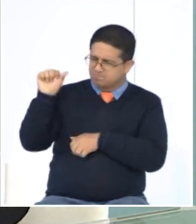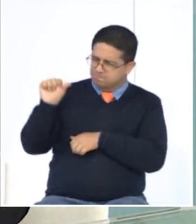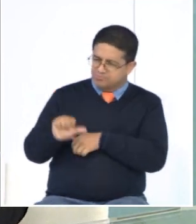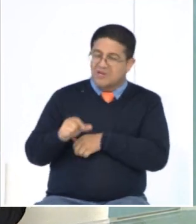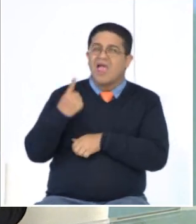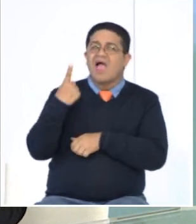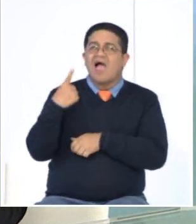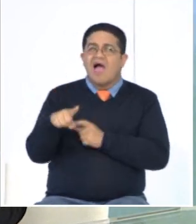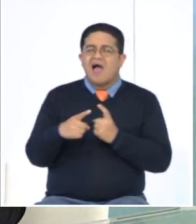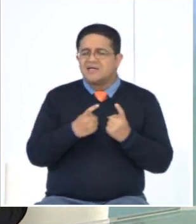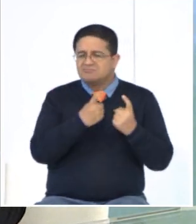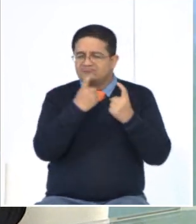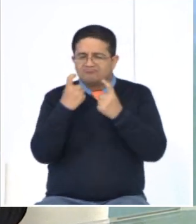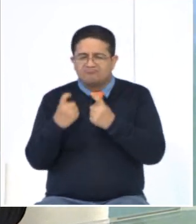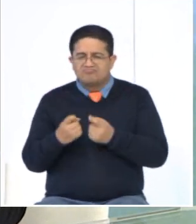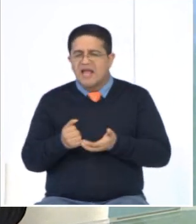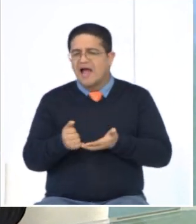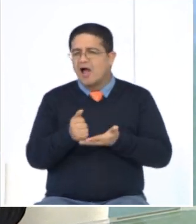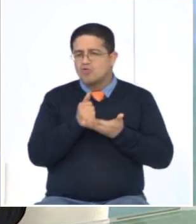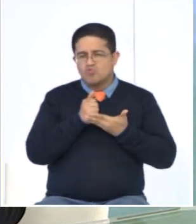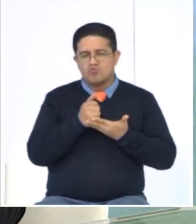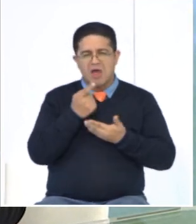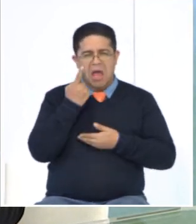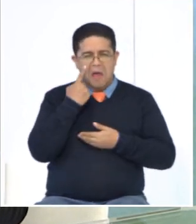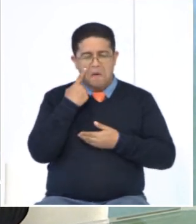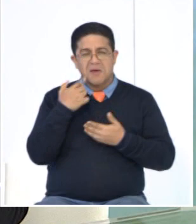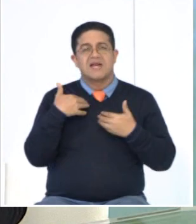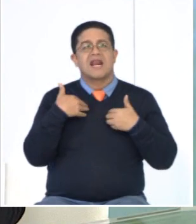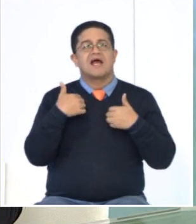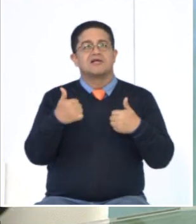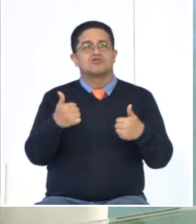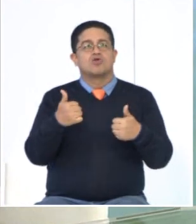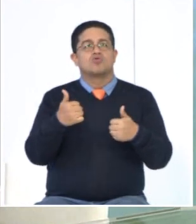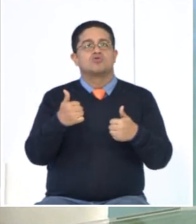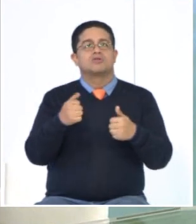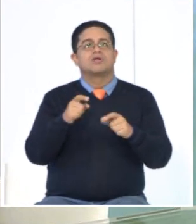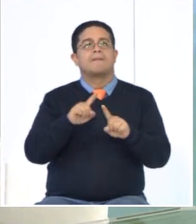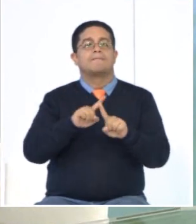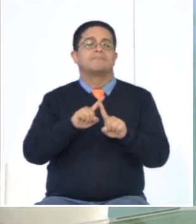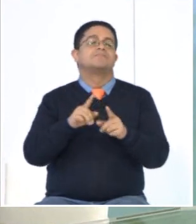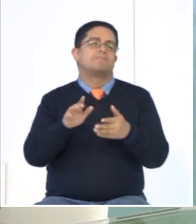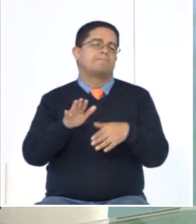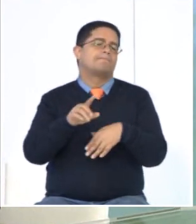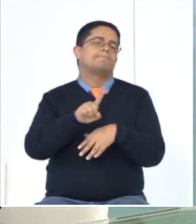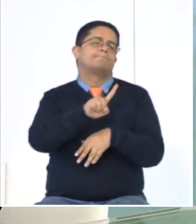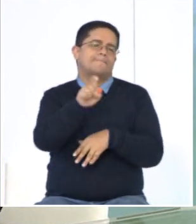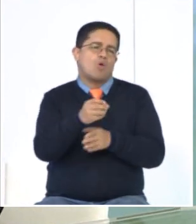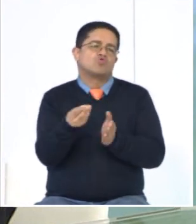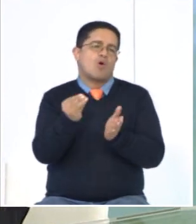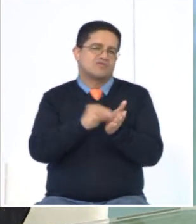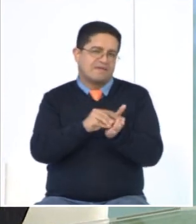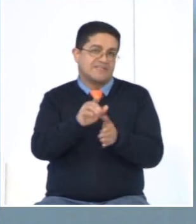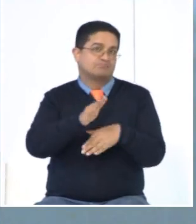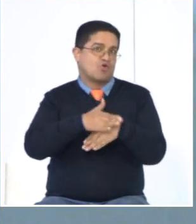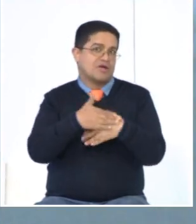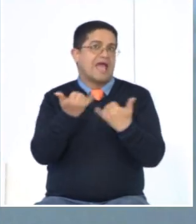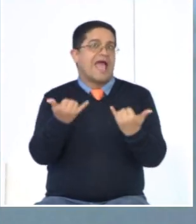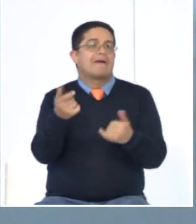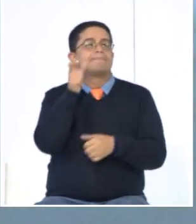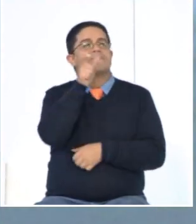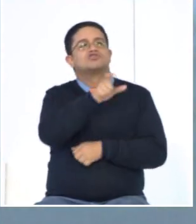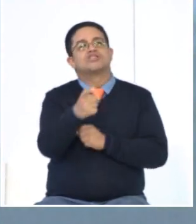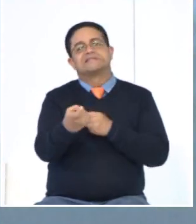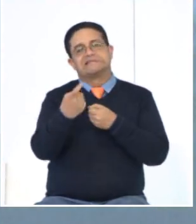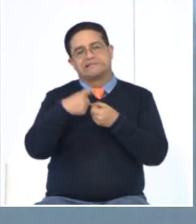tipo de estudio que nos genere algún tipo de riesgo para la salud? Lo volvemos a preguntar para las personas que se acaban de conectar. Claro, no hay